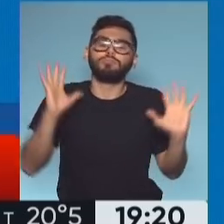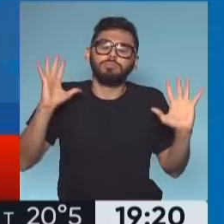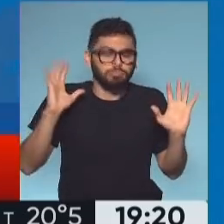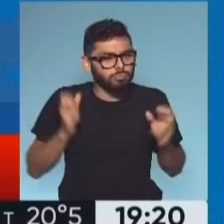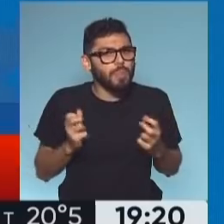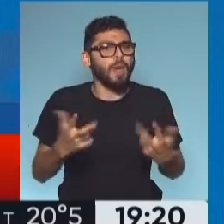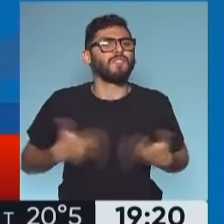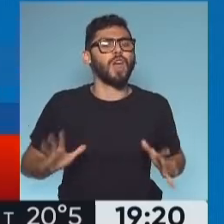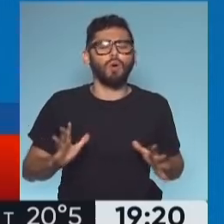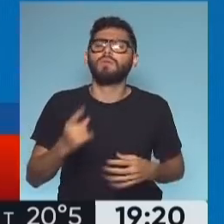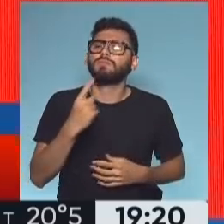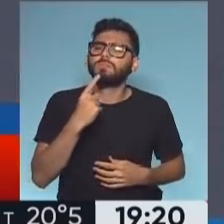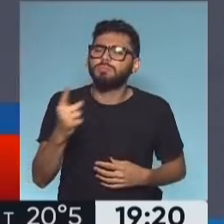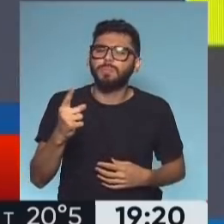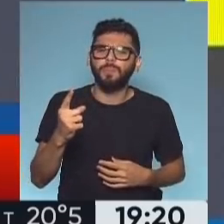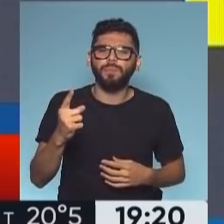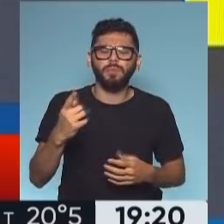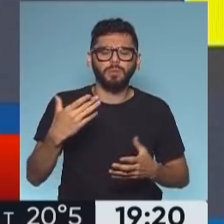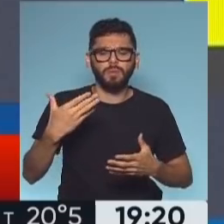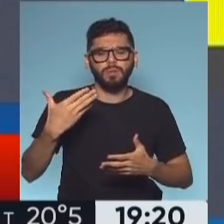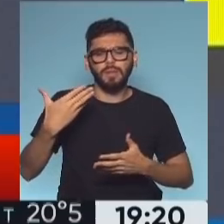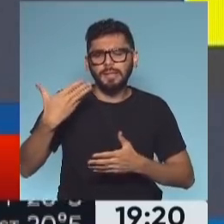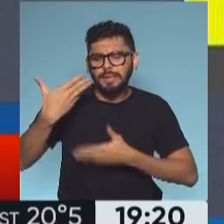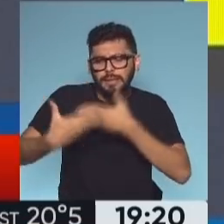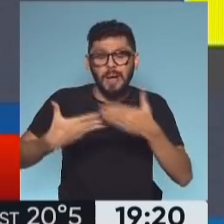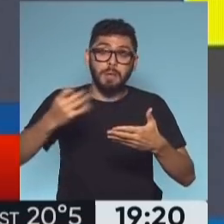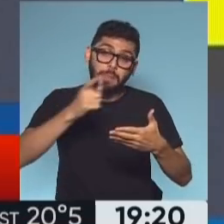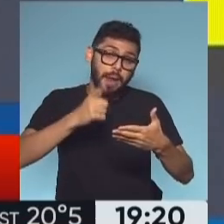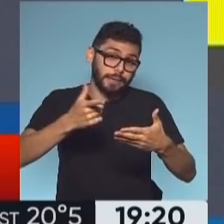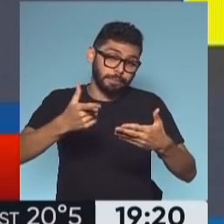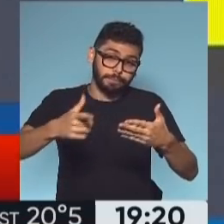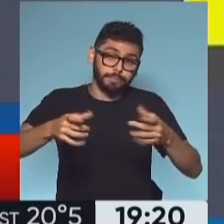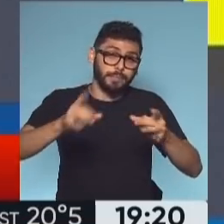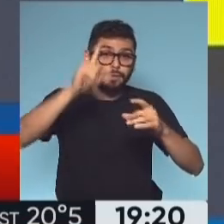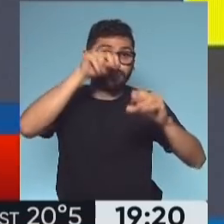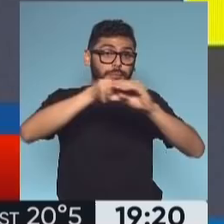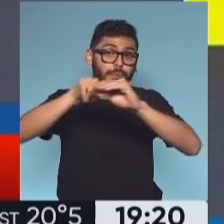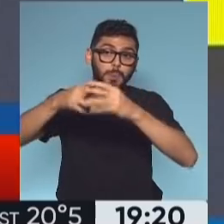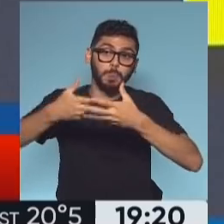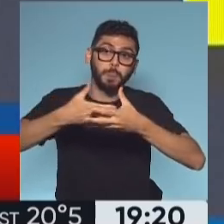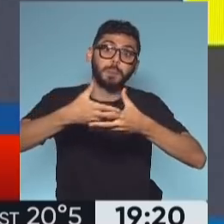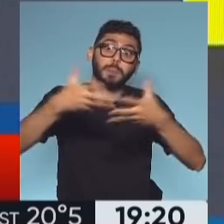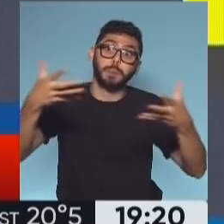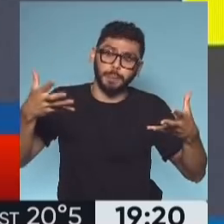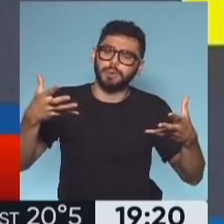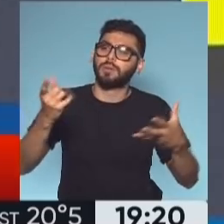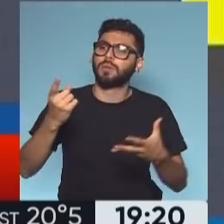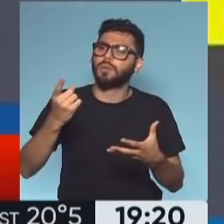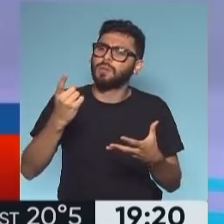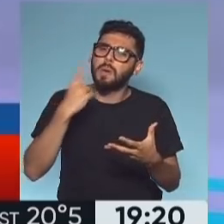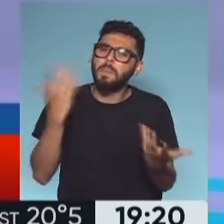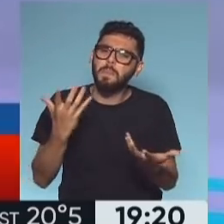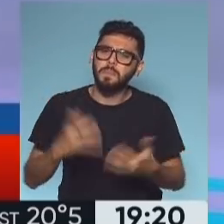esa evolución o involución, como podamos llamarlo, de ocupación de camas de terapia intensiva?